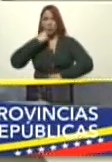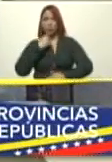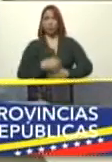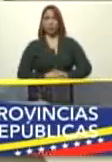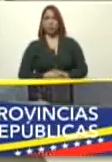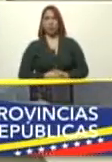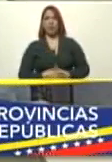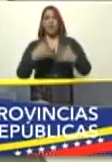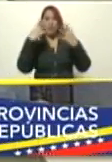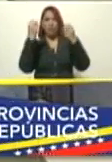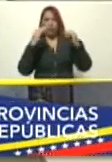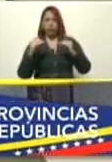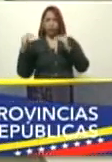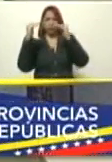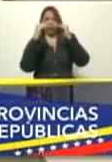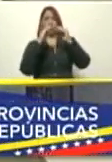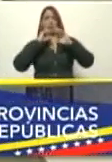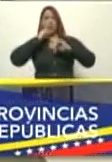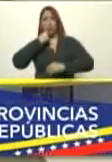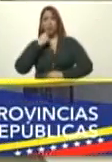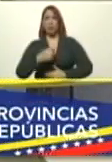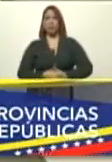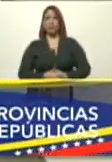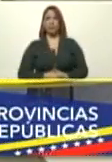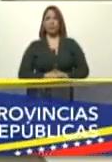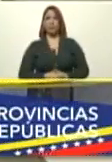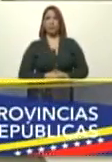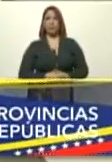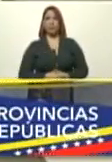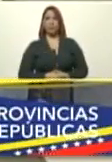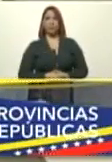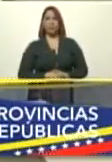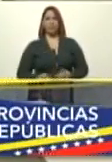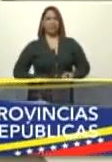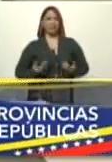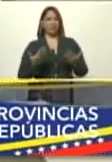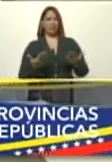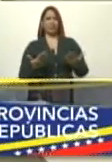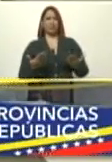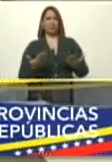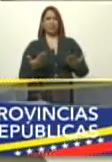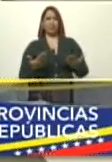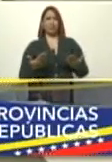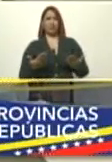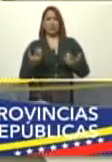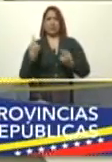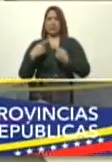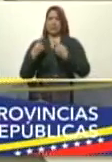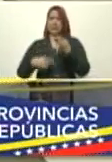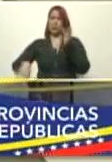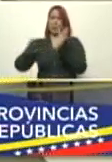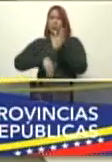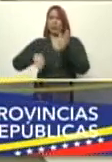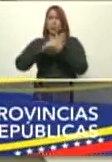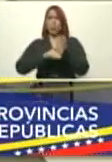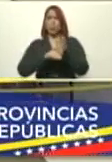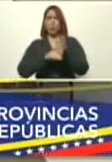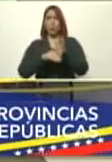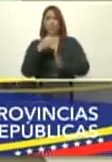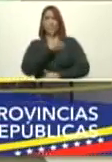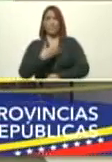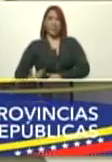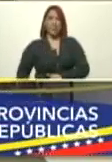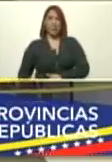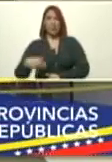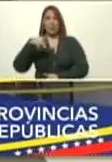en entenderse con Rusia. Ha sido una y múltiples veces que el presidente